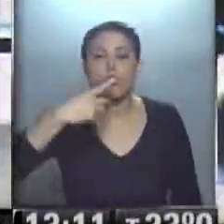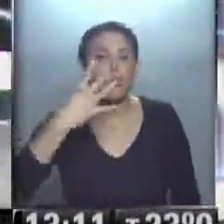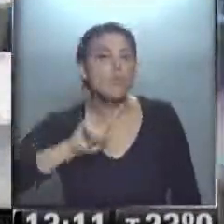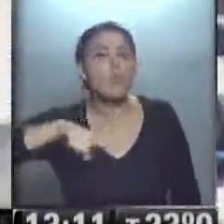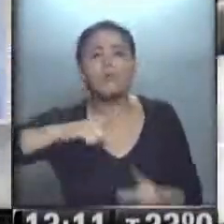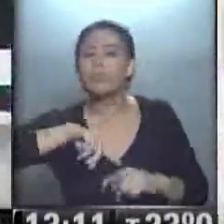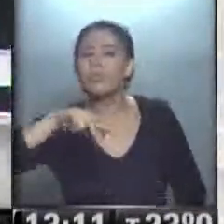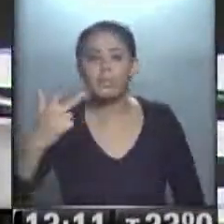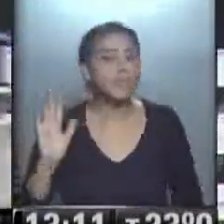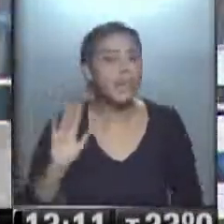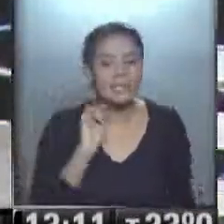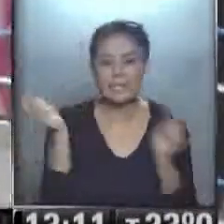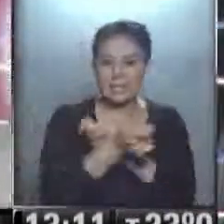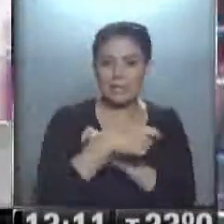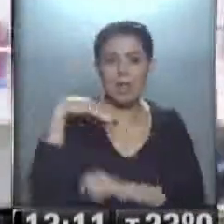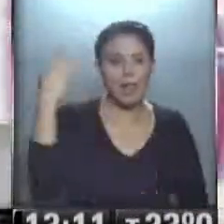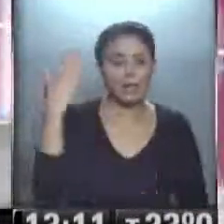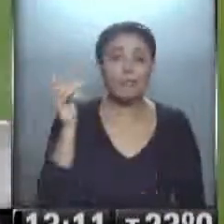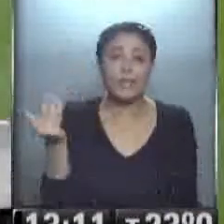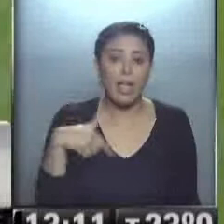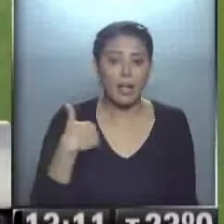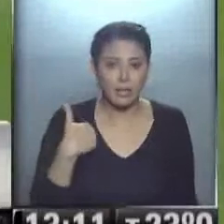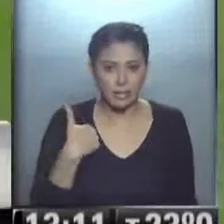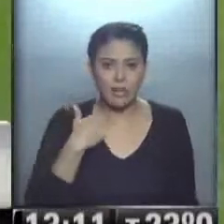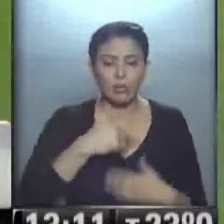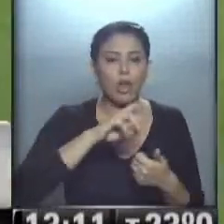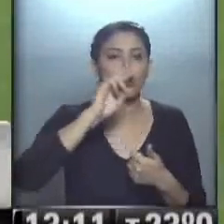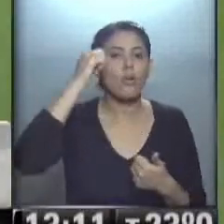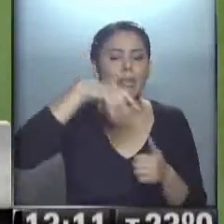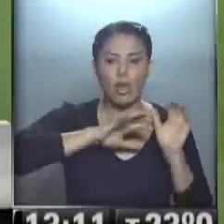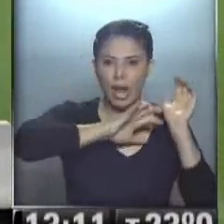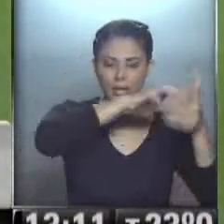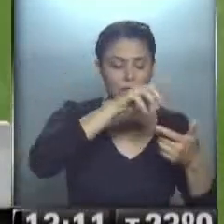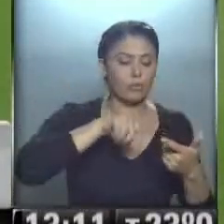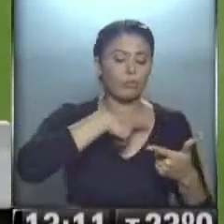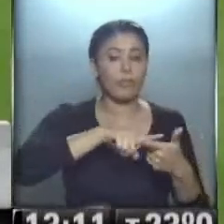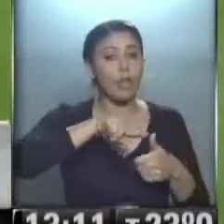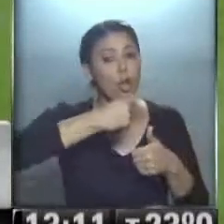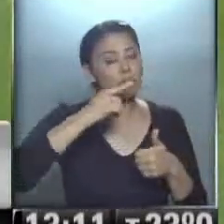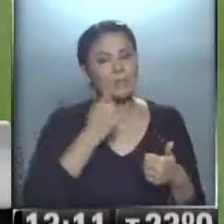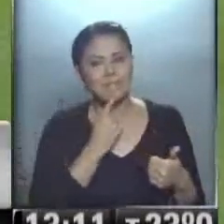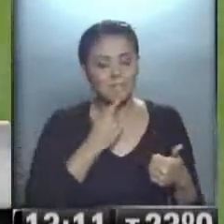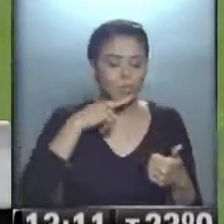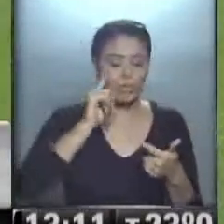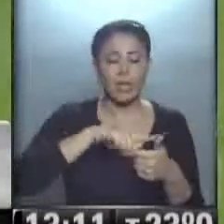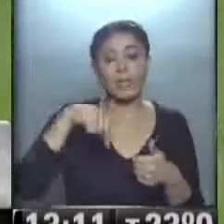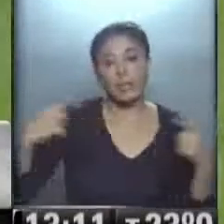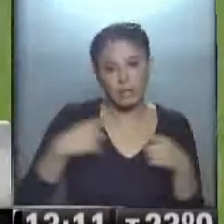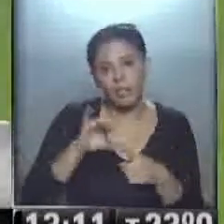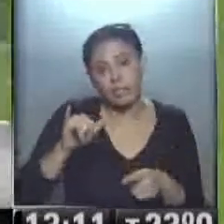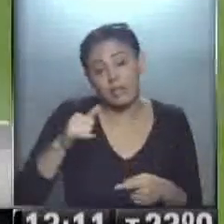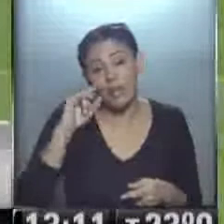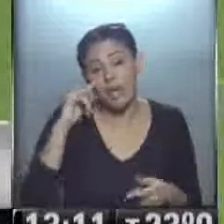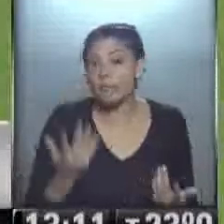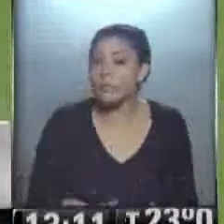3, cambio de laterales, porque Argentina va a jugar con Romero en el arco. Otra de las grandes incógnitas. Estos partidos sí le vienen bien